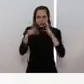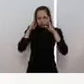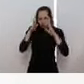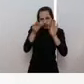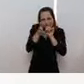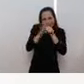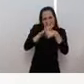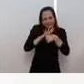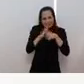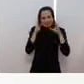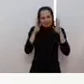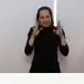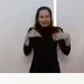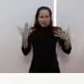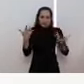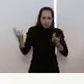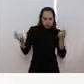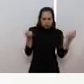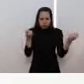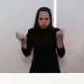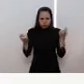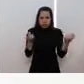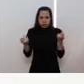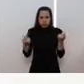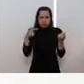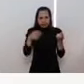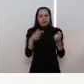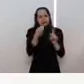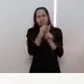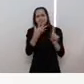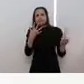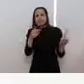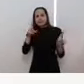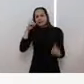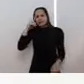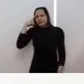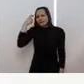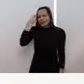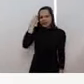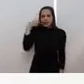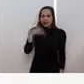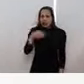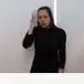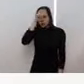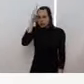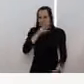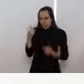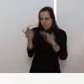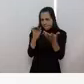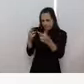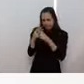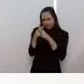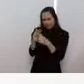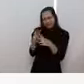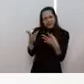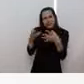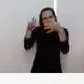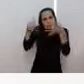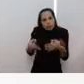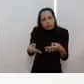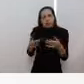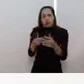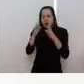es el manejo de la pandemia pues le impuso un reto al hospital militar como entidad prestadora de servicios de salud tiene que garantizar